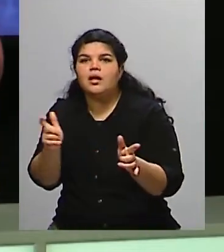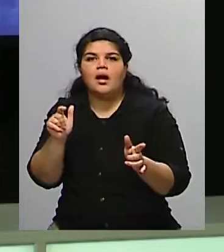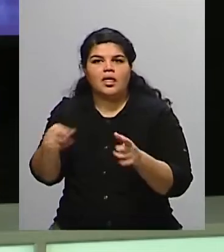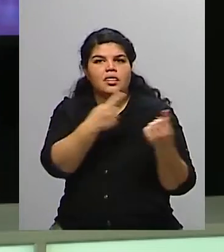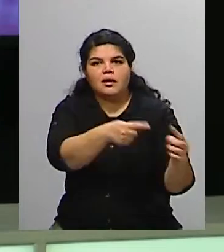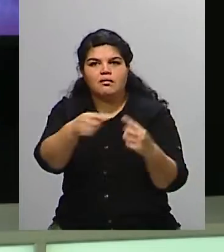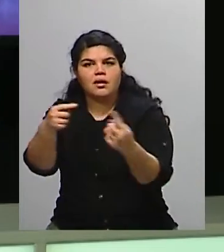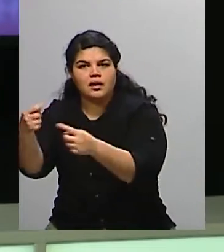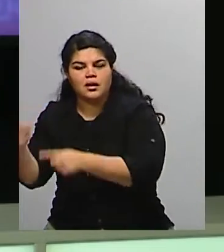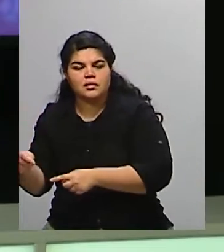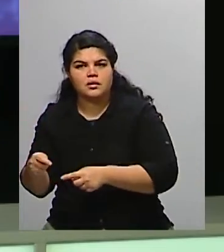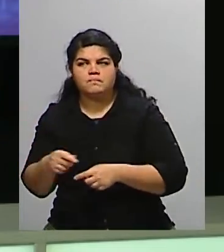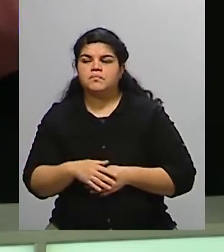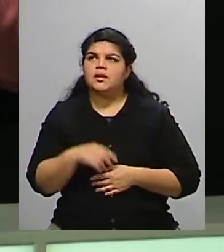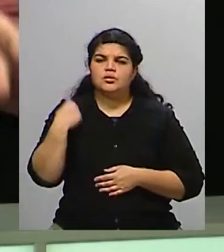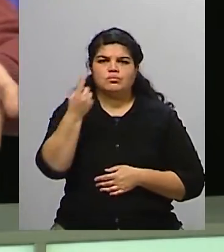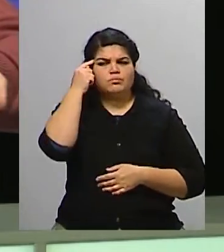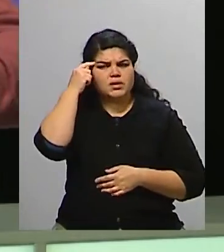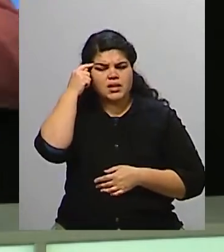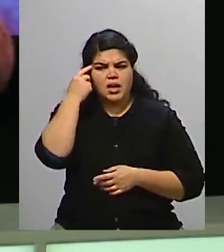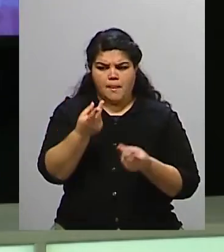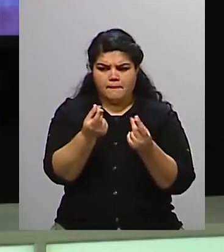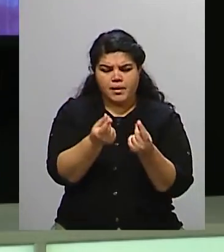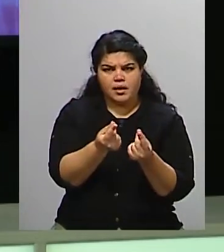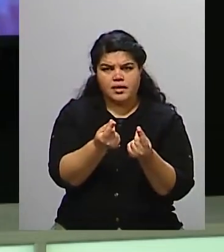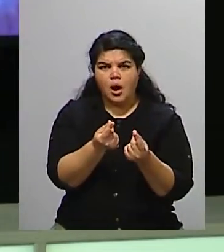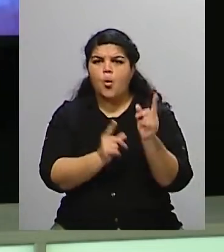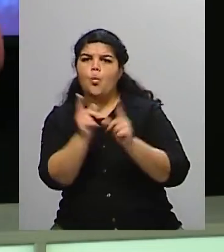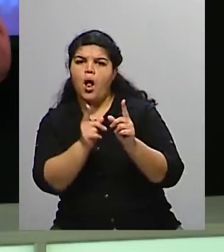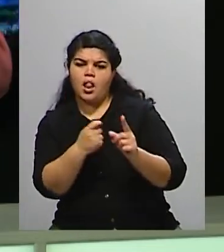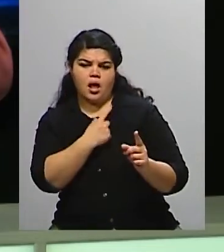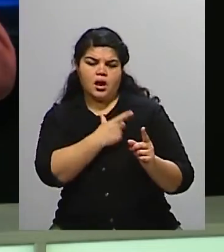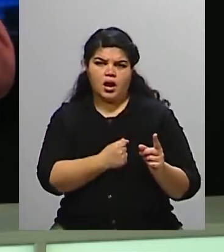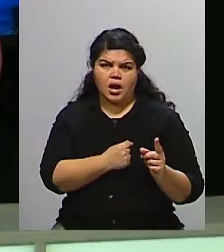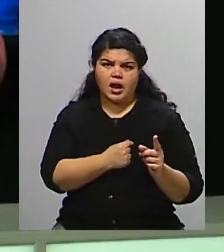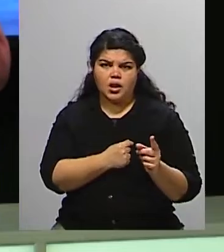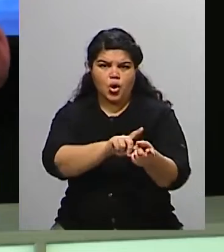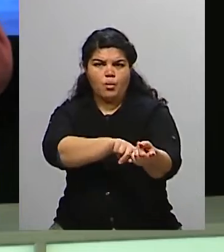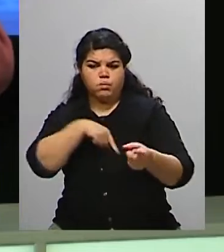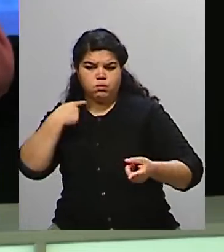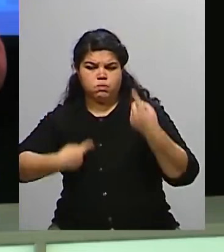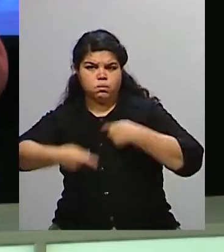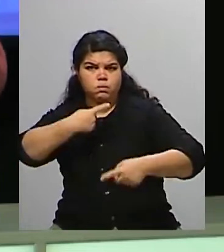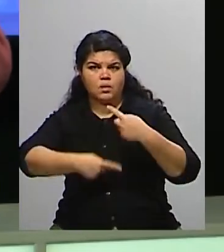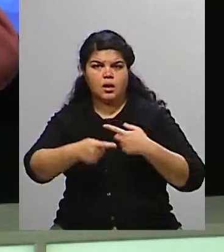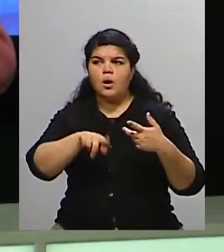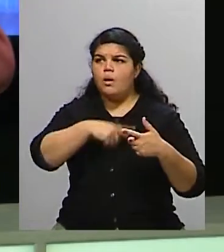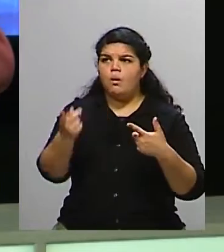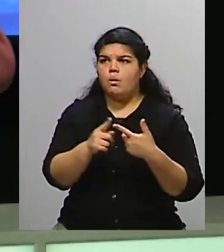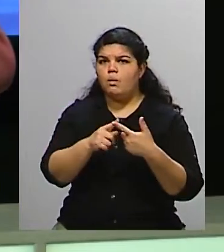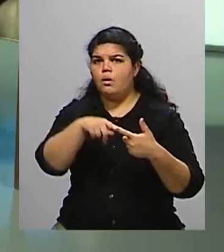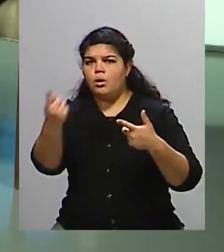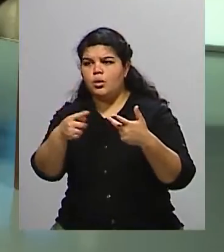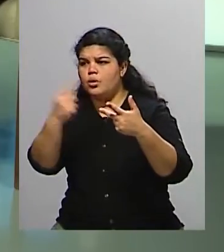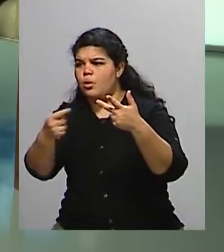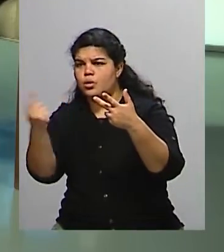cuántos recursos asignamos o al cáncer o a lo cardiovascular o a empezar a asignar recursos con criterios de qué queremos?